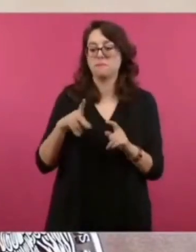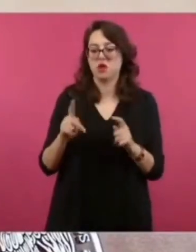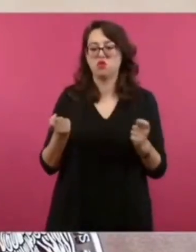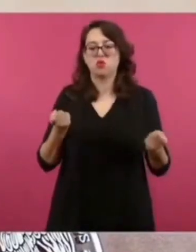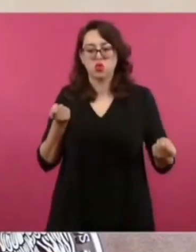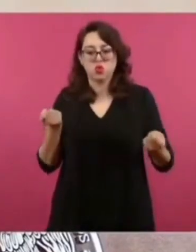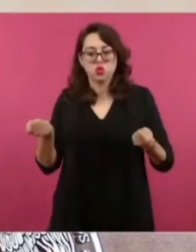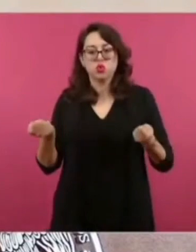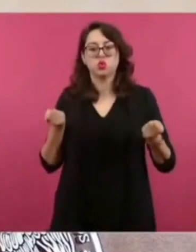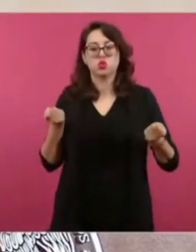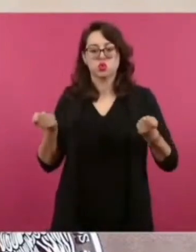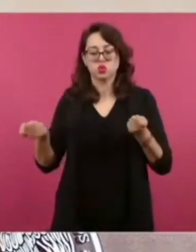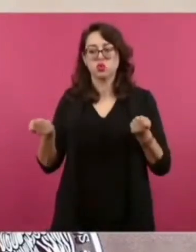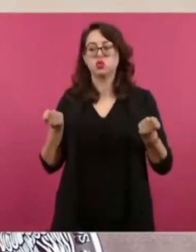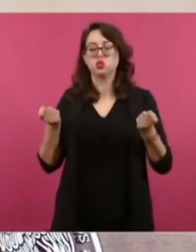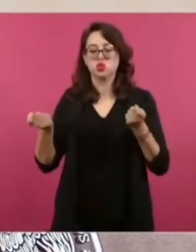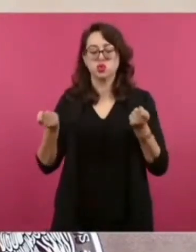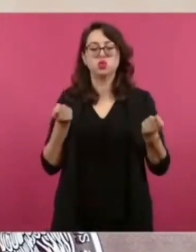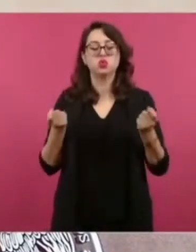en